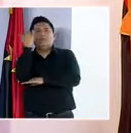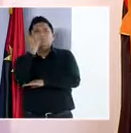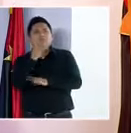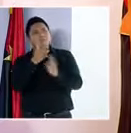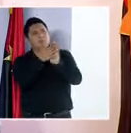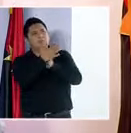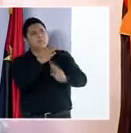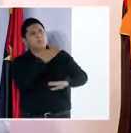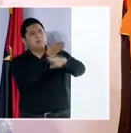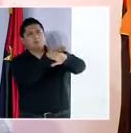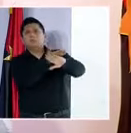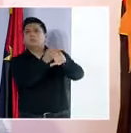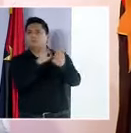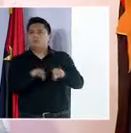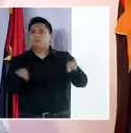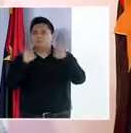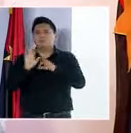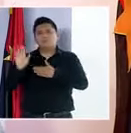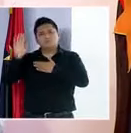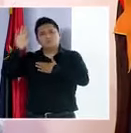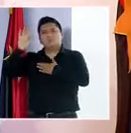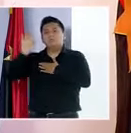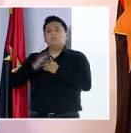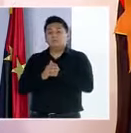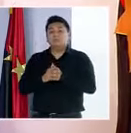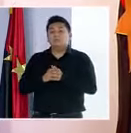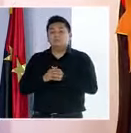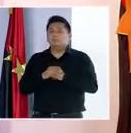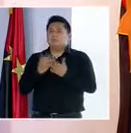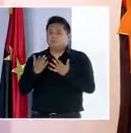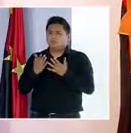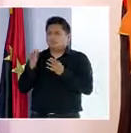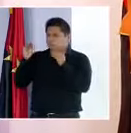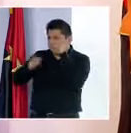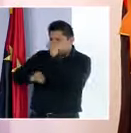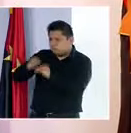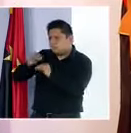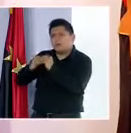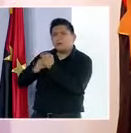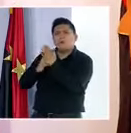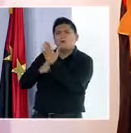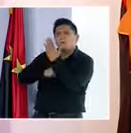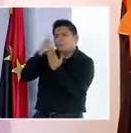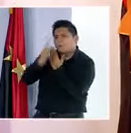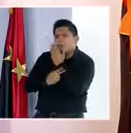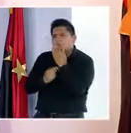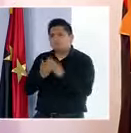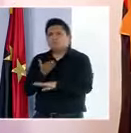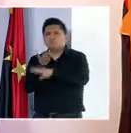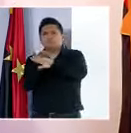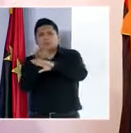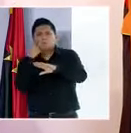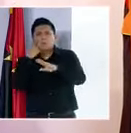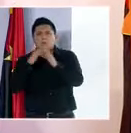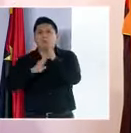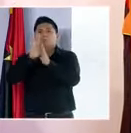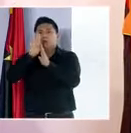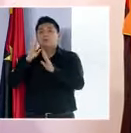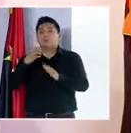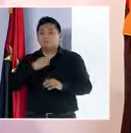transparencia con la ciudadanía. La construcción de un programa de gobierno y de un plan de desarrollo que tuvo